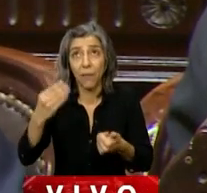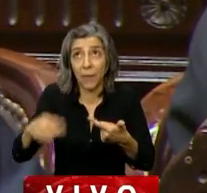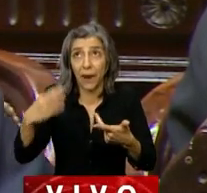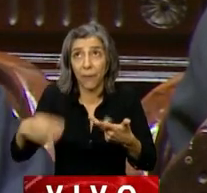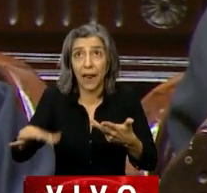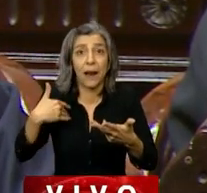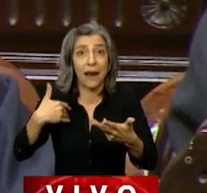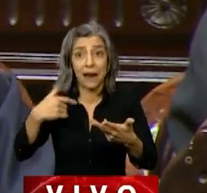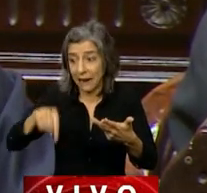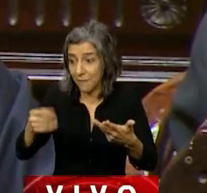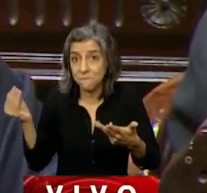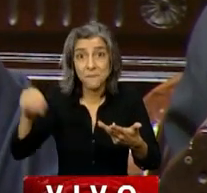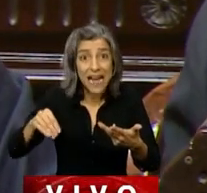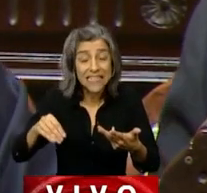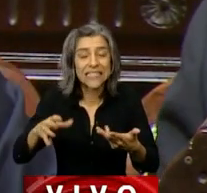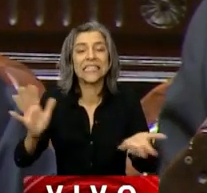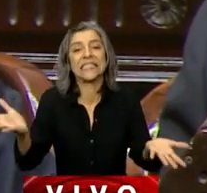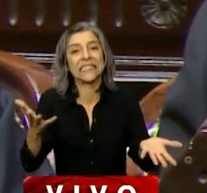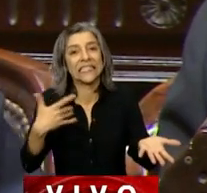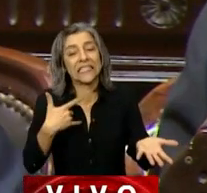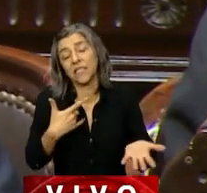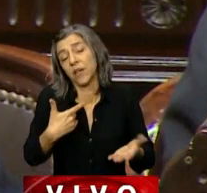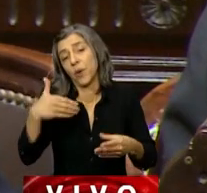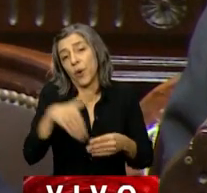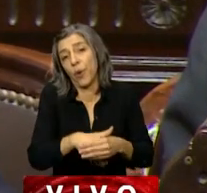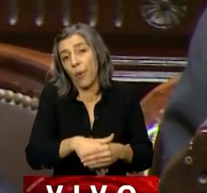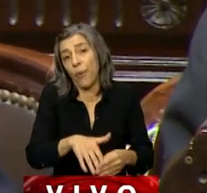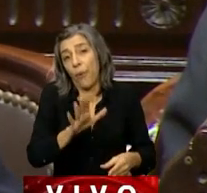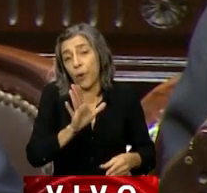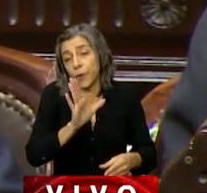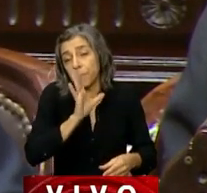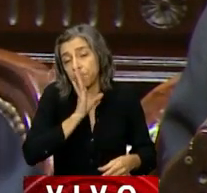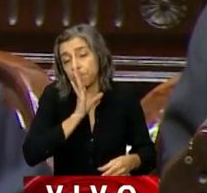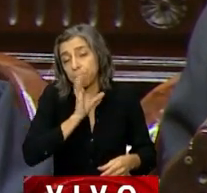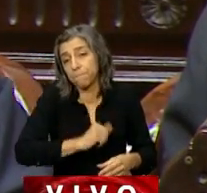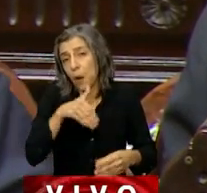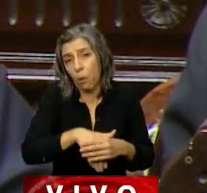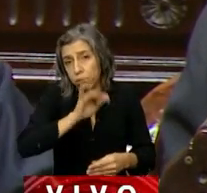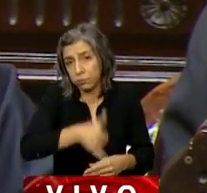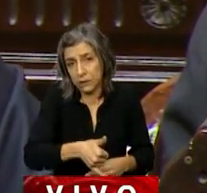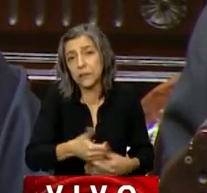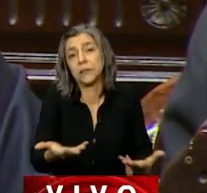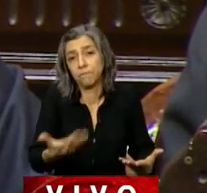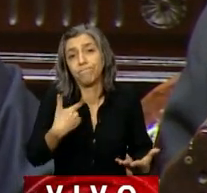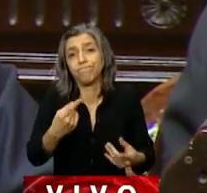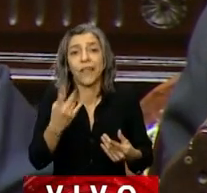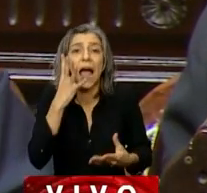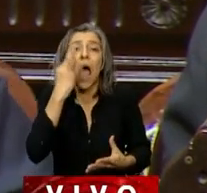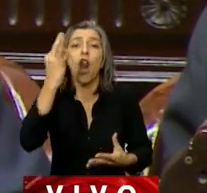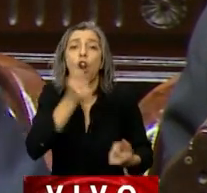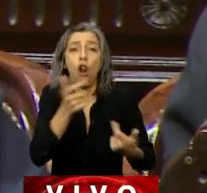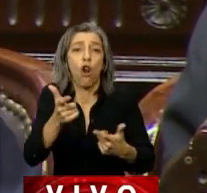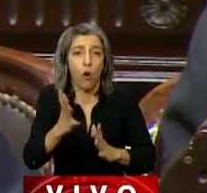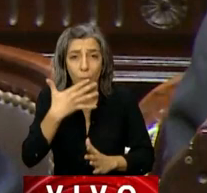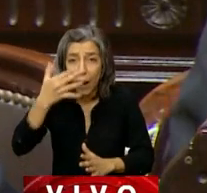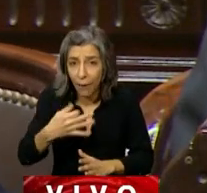No nos queda otra opción que votar por el mal menor para nuestra provincia. Por eso mi voto será positivo, pero les prometo